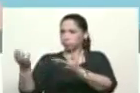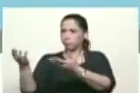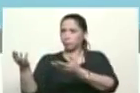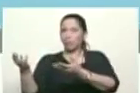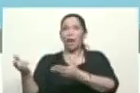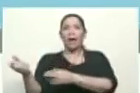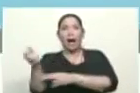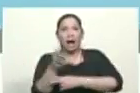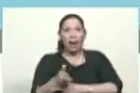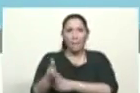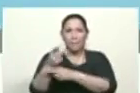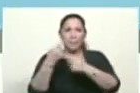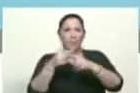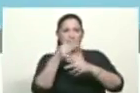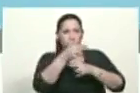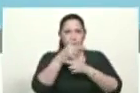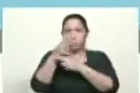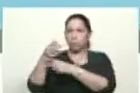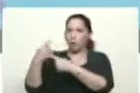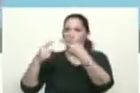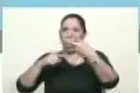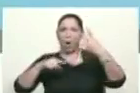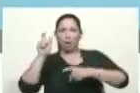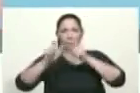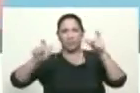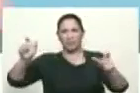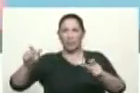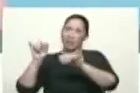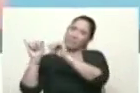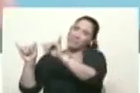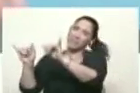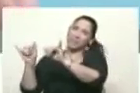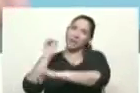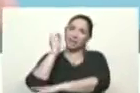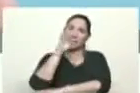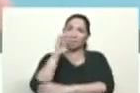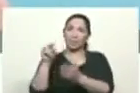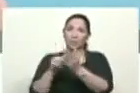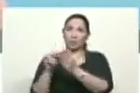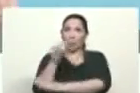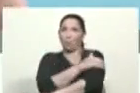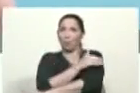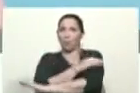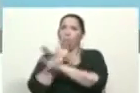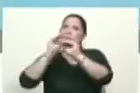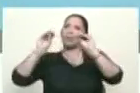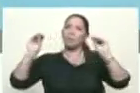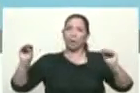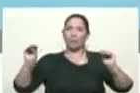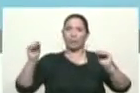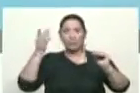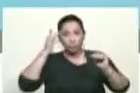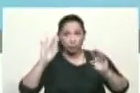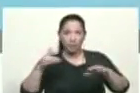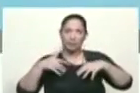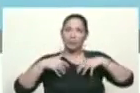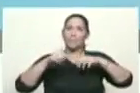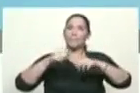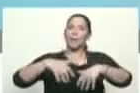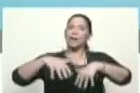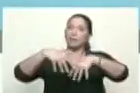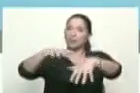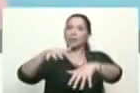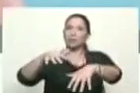otros ciudadanos. Desde la misma curul de la Asamblea Nacional llamaban a esas supuestas manifestaciones pacíficas